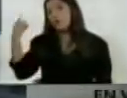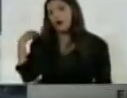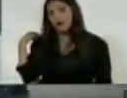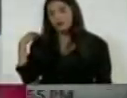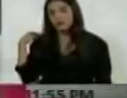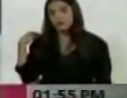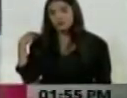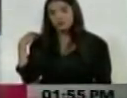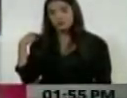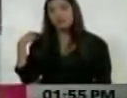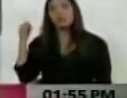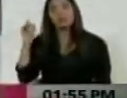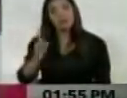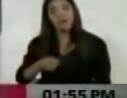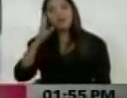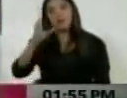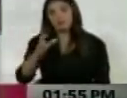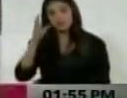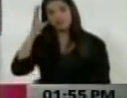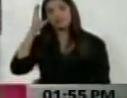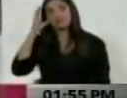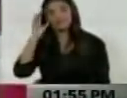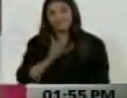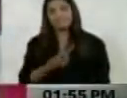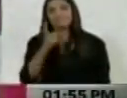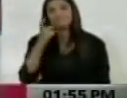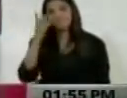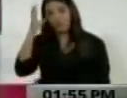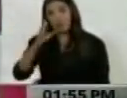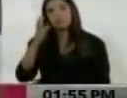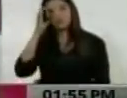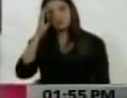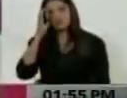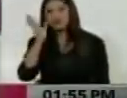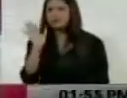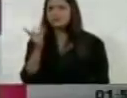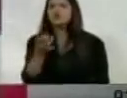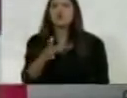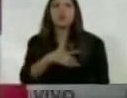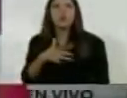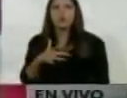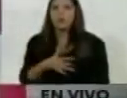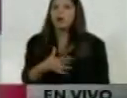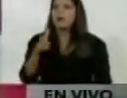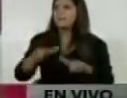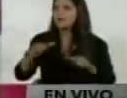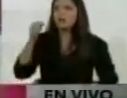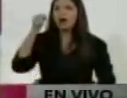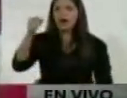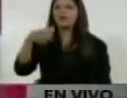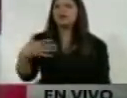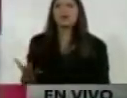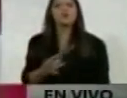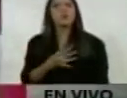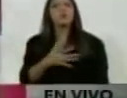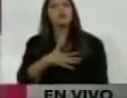Hace un año, tenemos que tener conciencia patria. Si no nos duelen los héroes, entonces ¿qué nos duele a